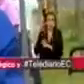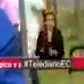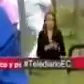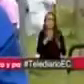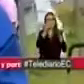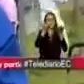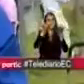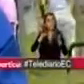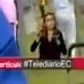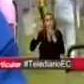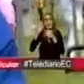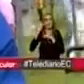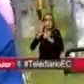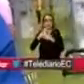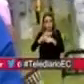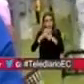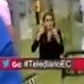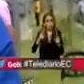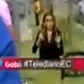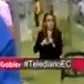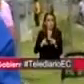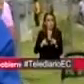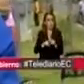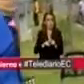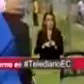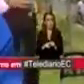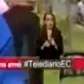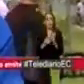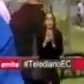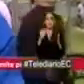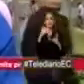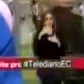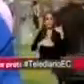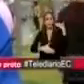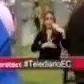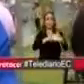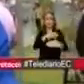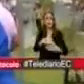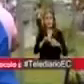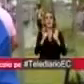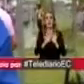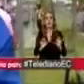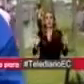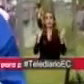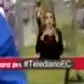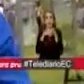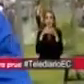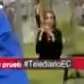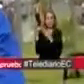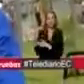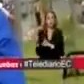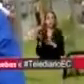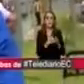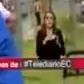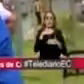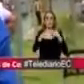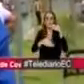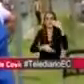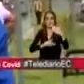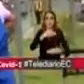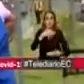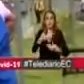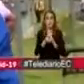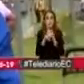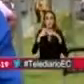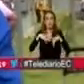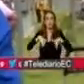traigan estos productos acá de la sierra, y que por medio de los militares, Fuerzas Armadas, CTE, nosotros acompañemos al lugar